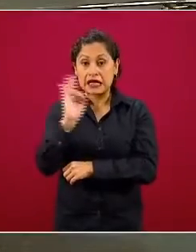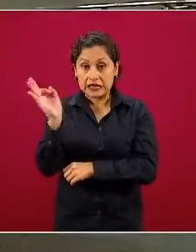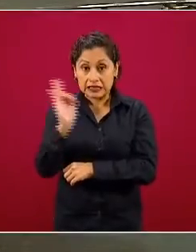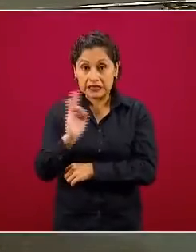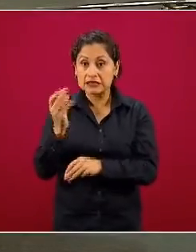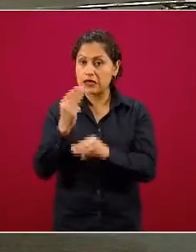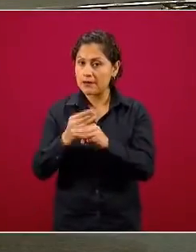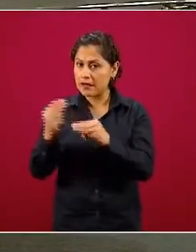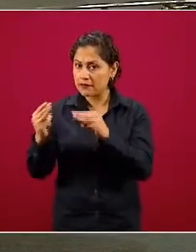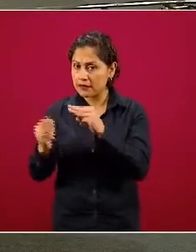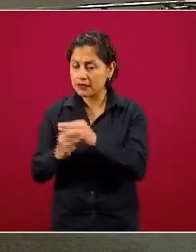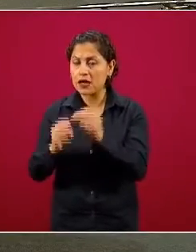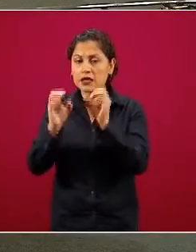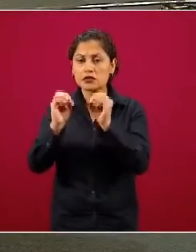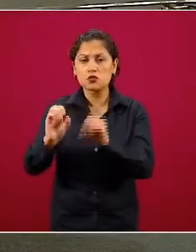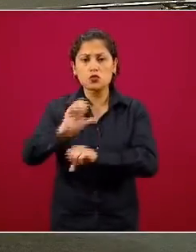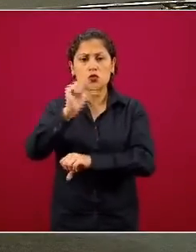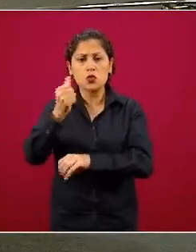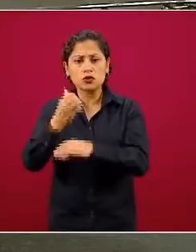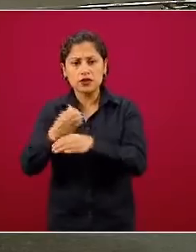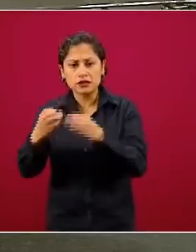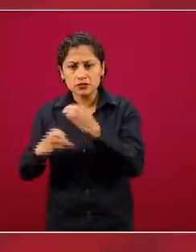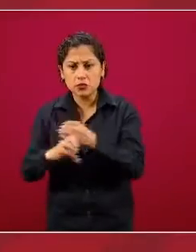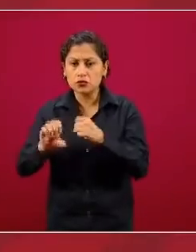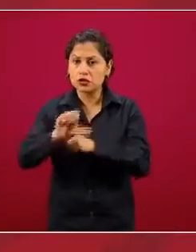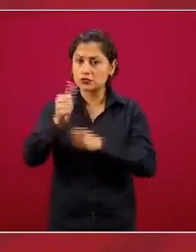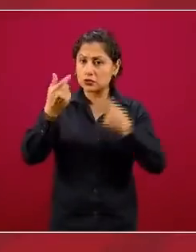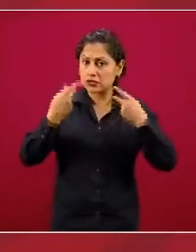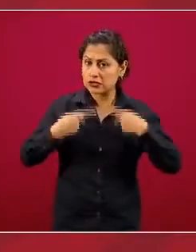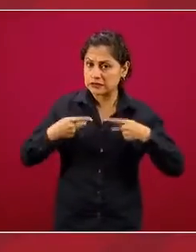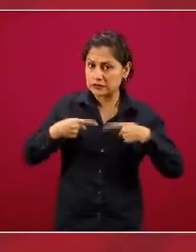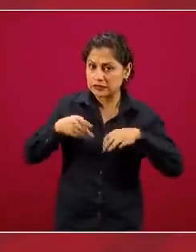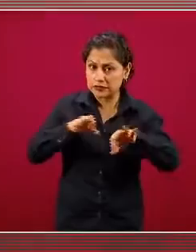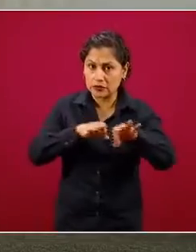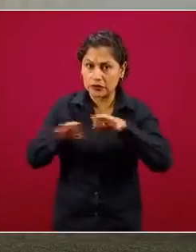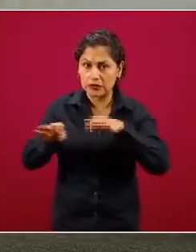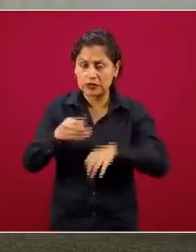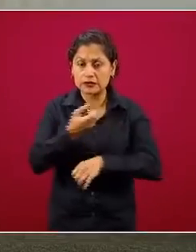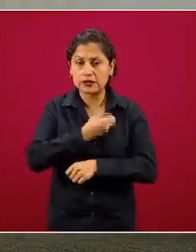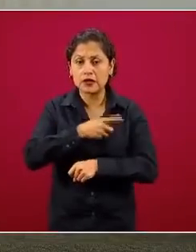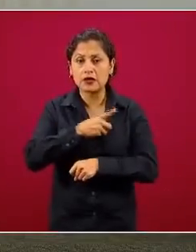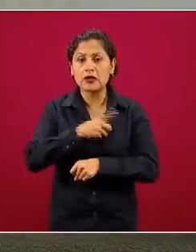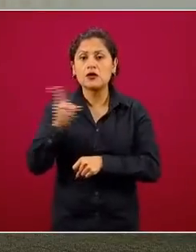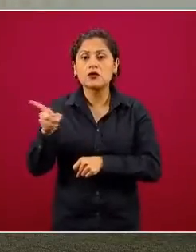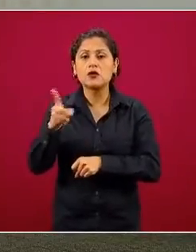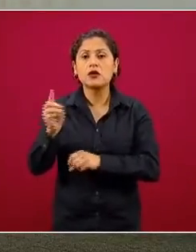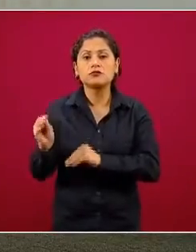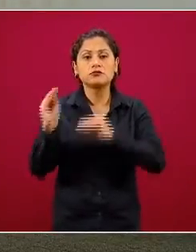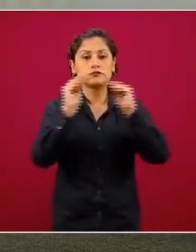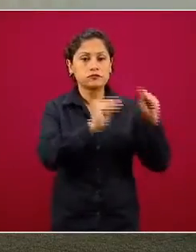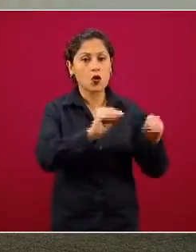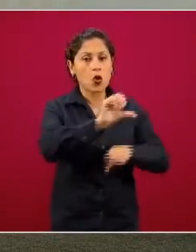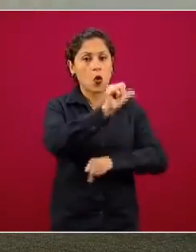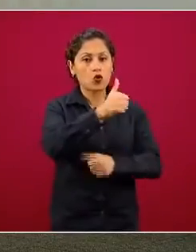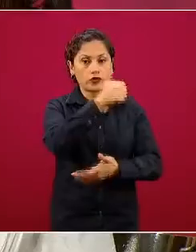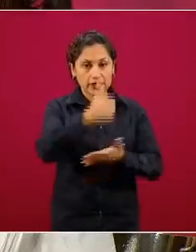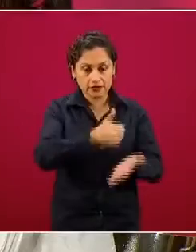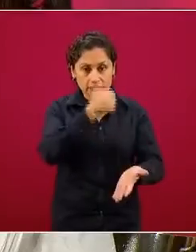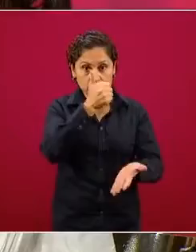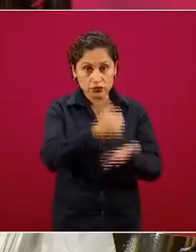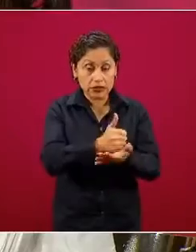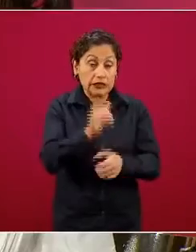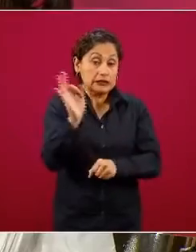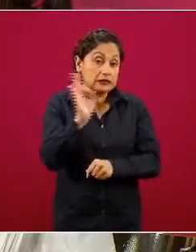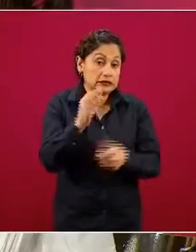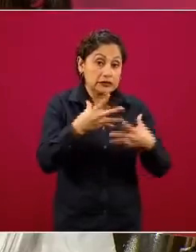tecnológicos, pueden estar al servicio de apoyar otras ciudades, otras regiones, otros estados que pudieran en su momento tener